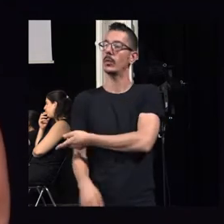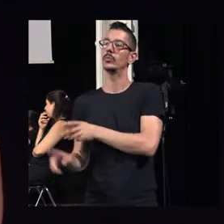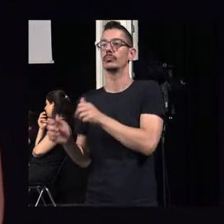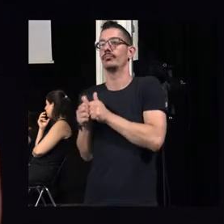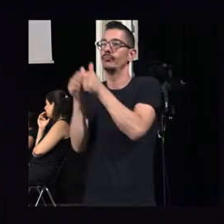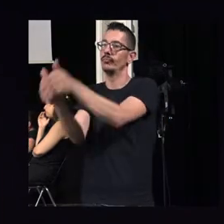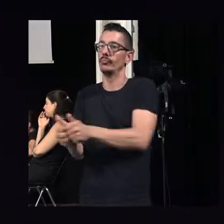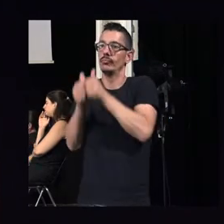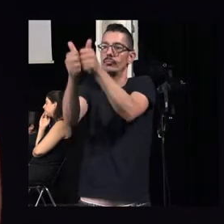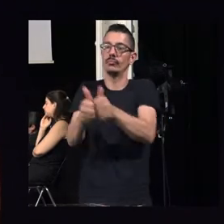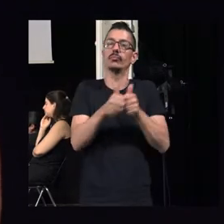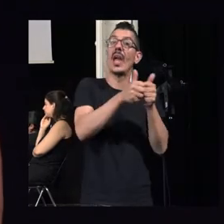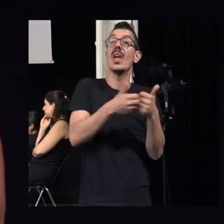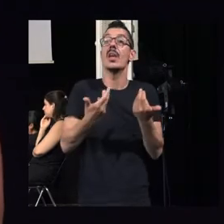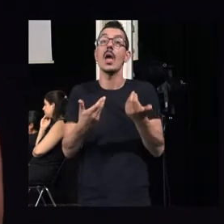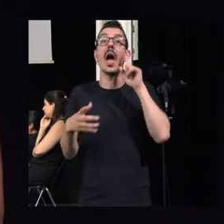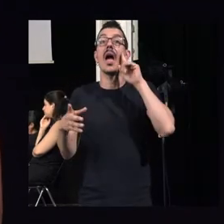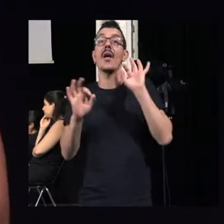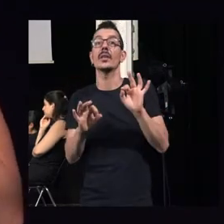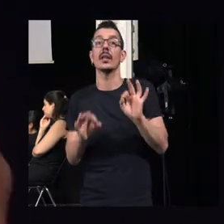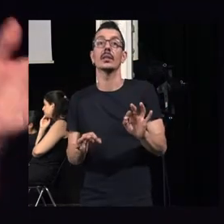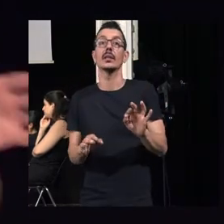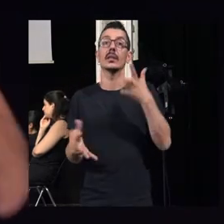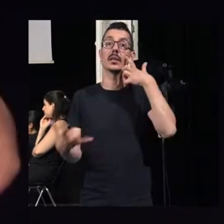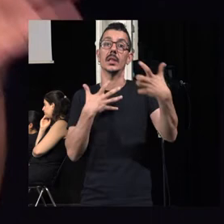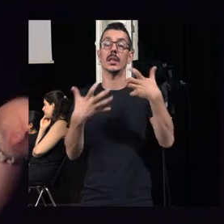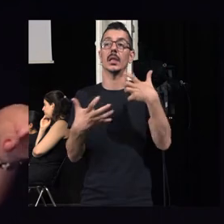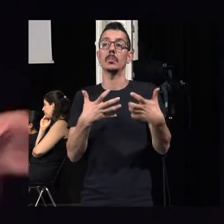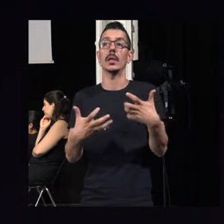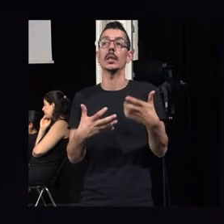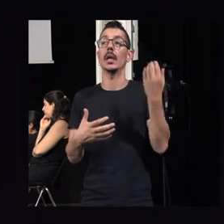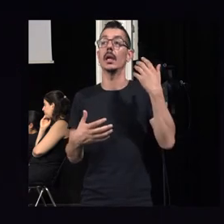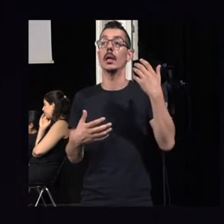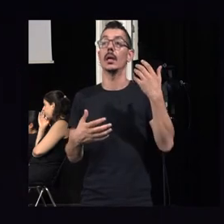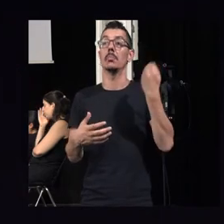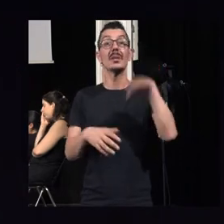Y bueno, evidentemente no hay ninguna trabajadora sexual en estas charlas,